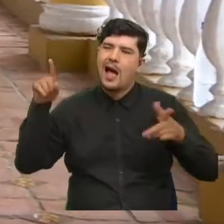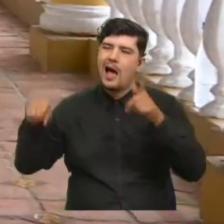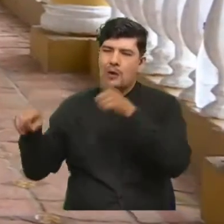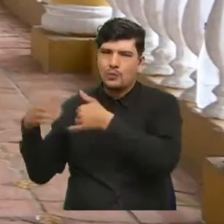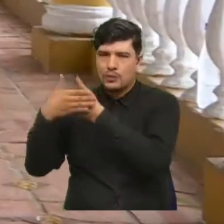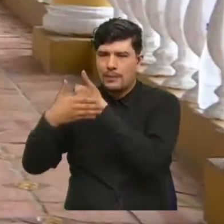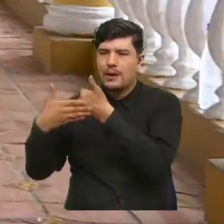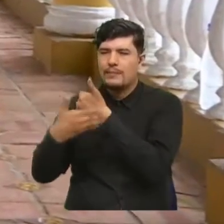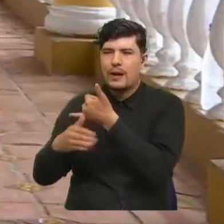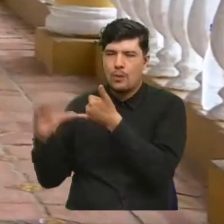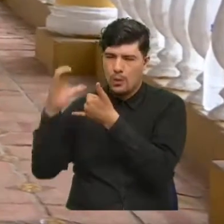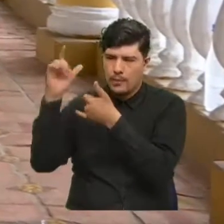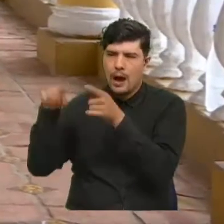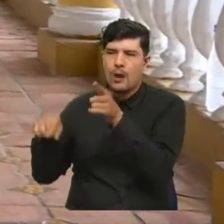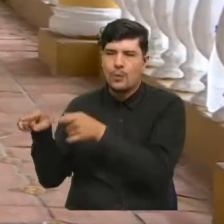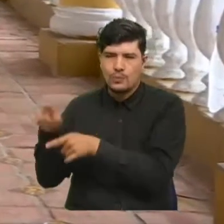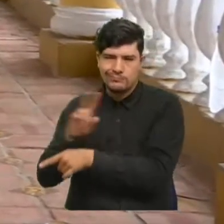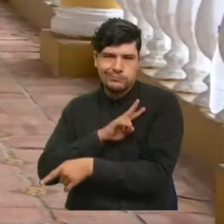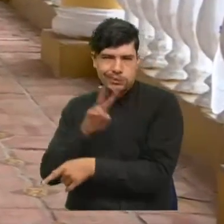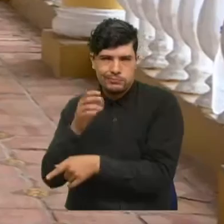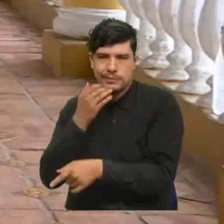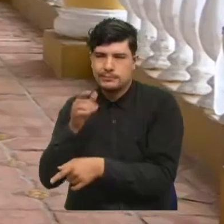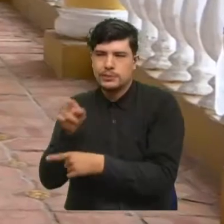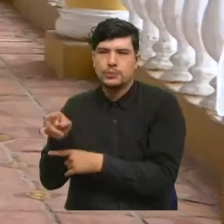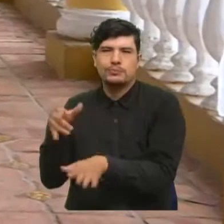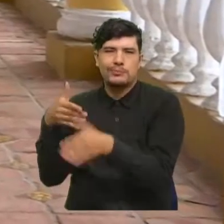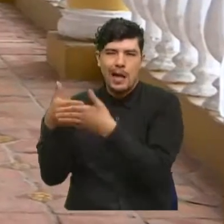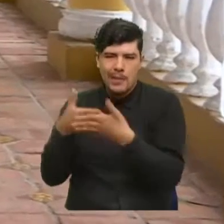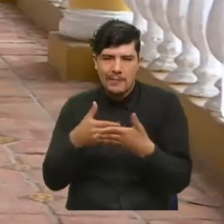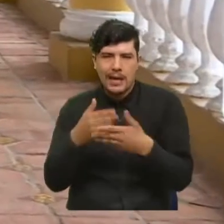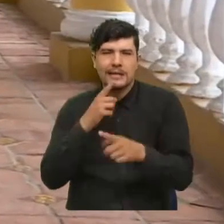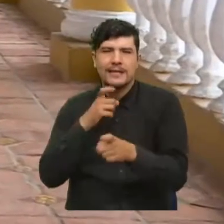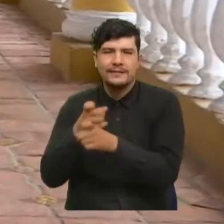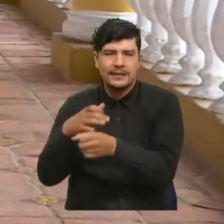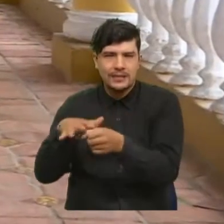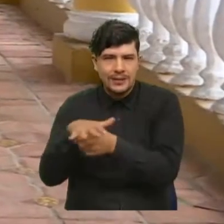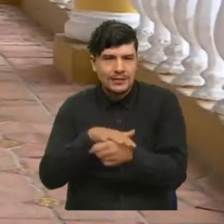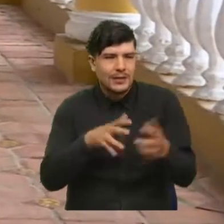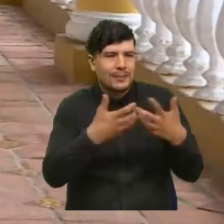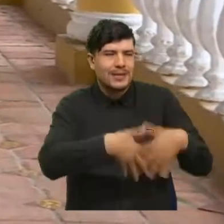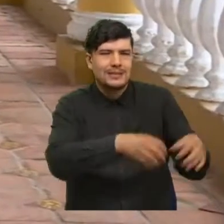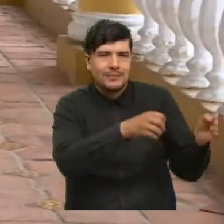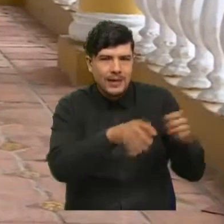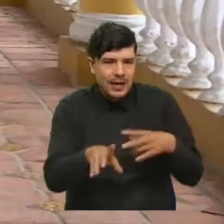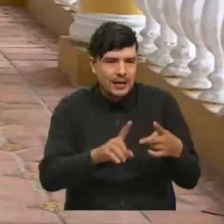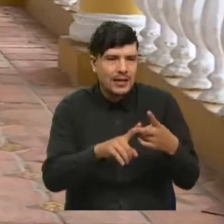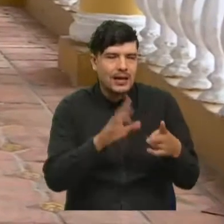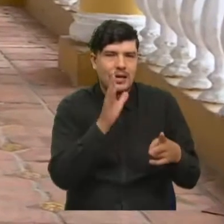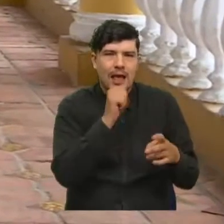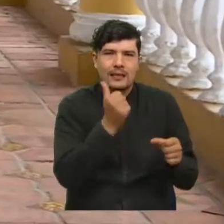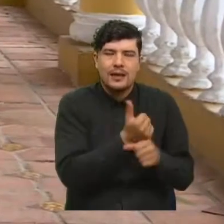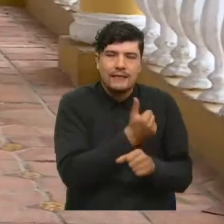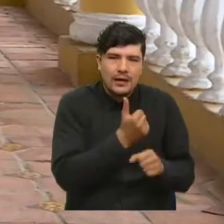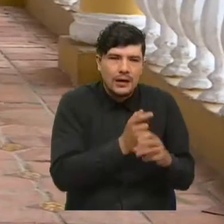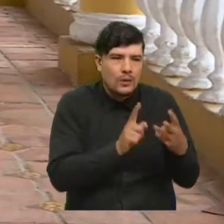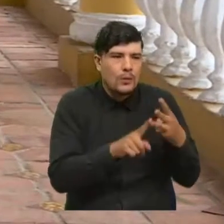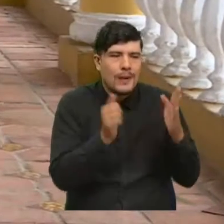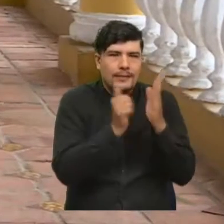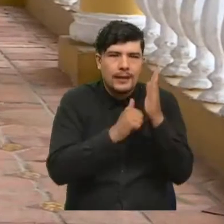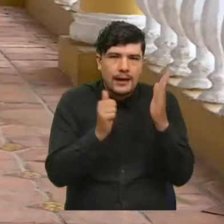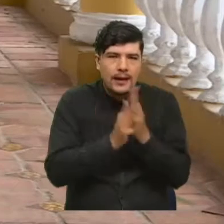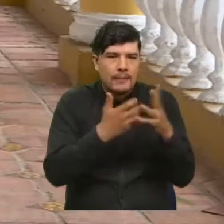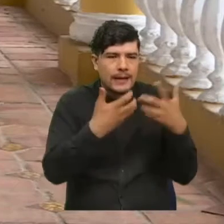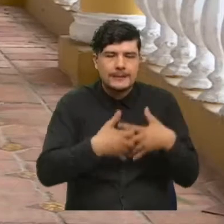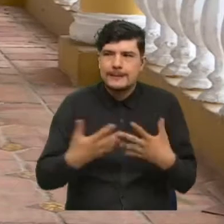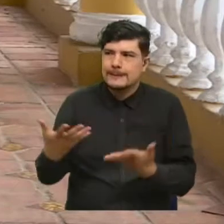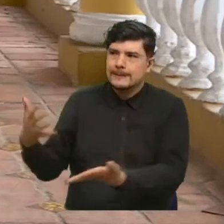eso tiene unas raíces por ejemplo empiezan a hacer los despidos de las empresas aumenta el desempleo no tener materias primas es un caos